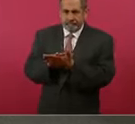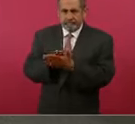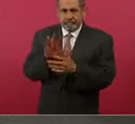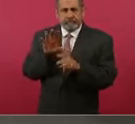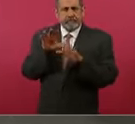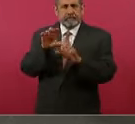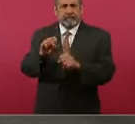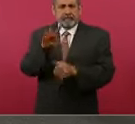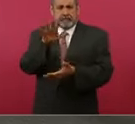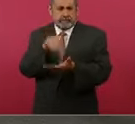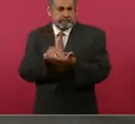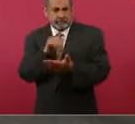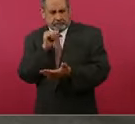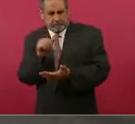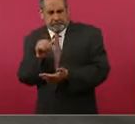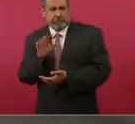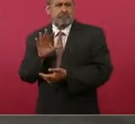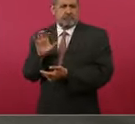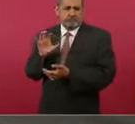de enseñanza?